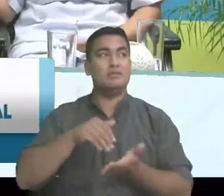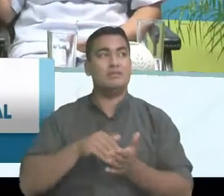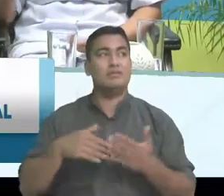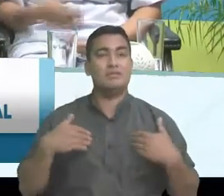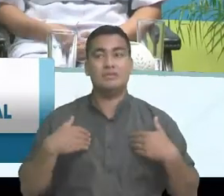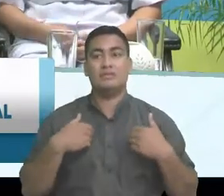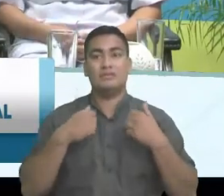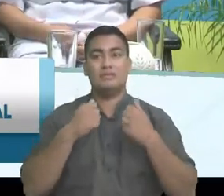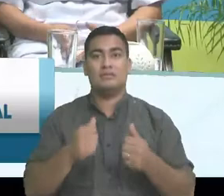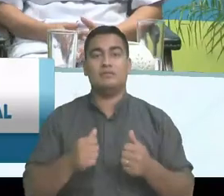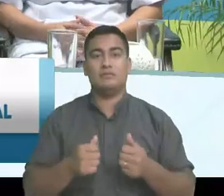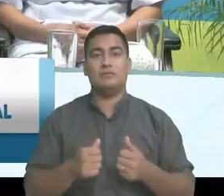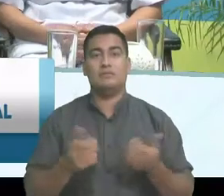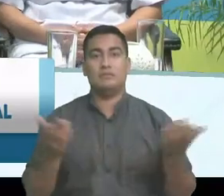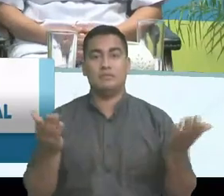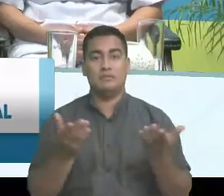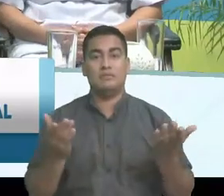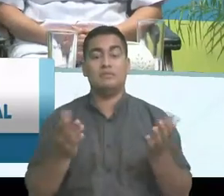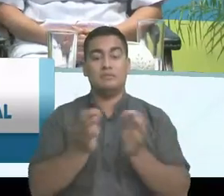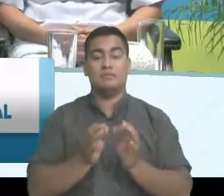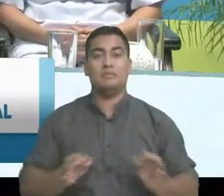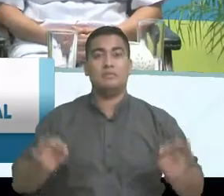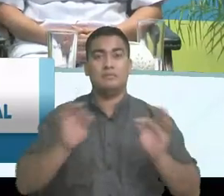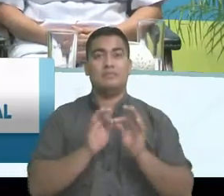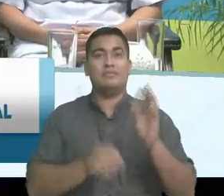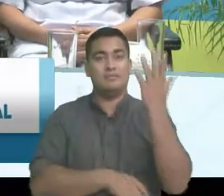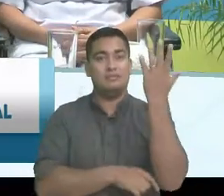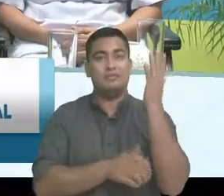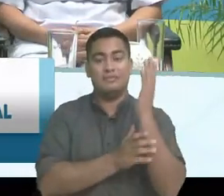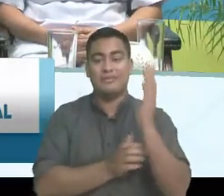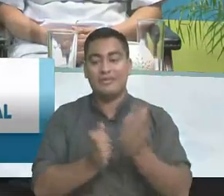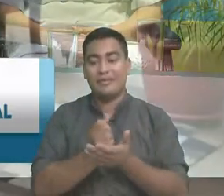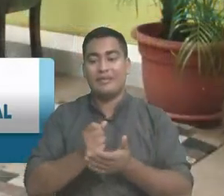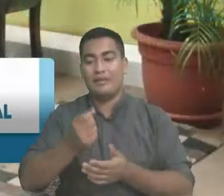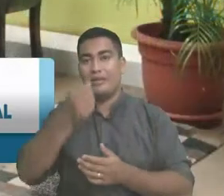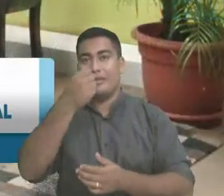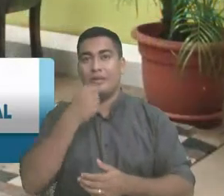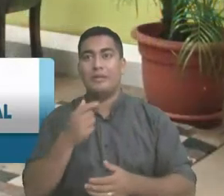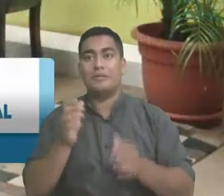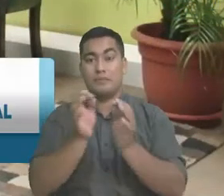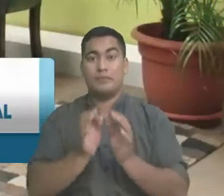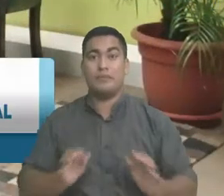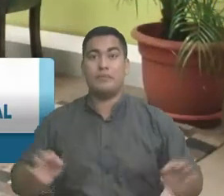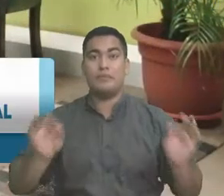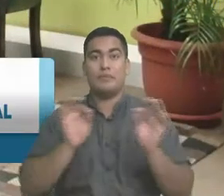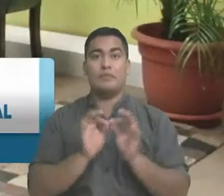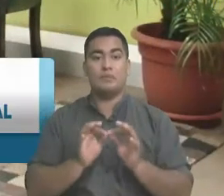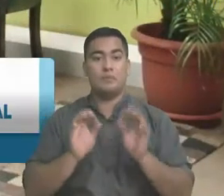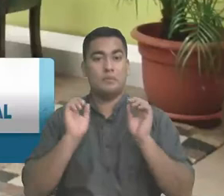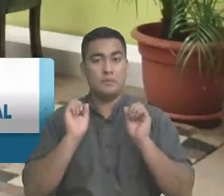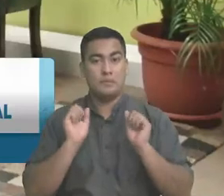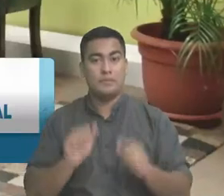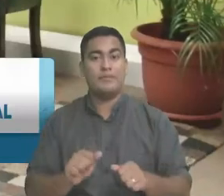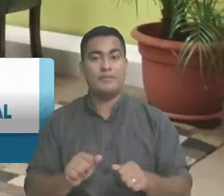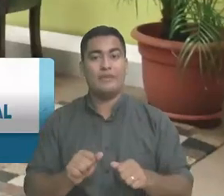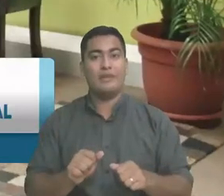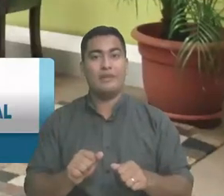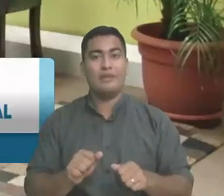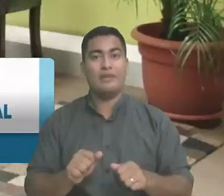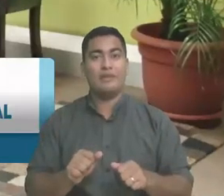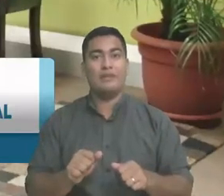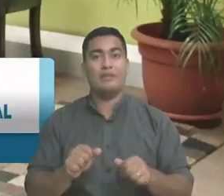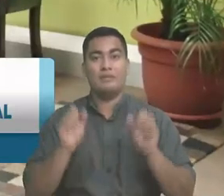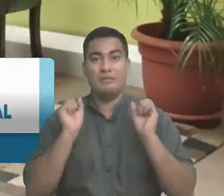demasiado tarde. Ahora, las terapias complementarias, como la medicina natural también va a dar las terapias complementarias, ¿se puede utilizar la